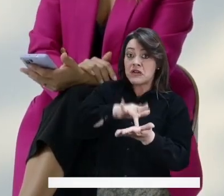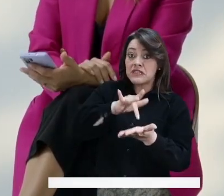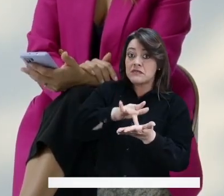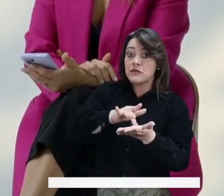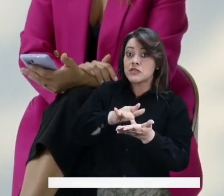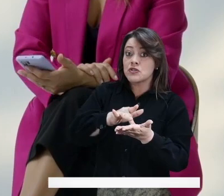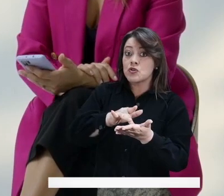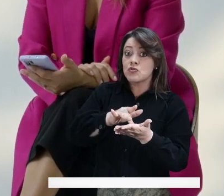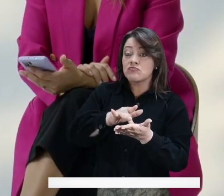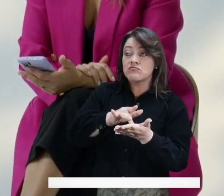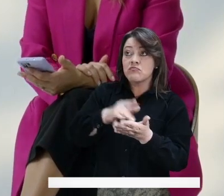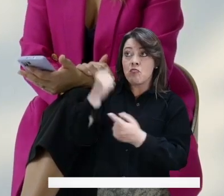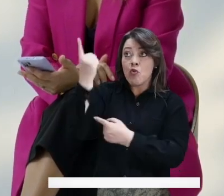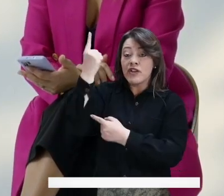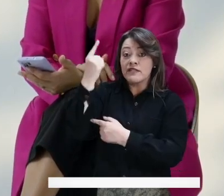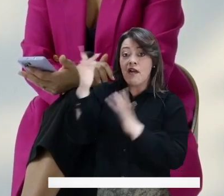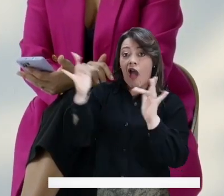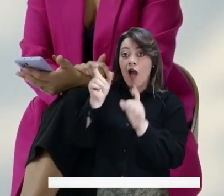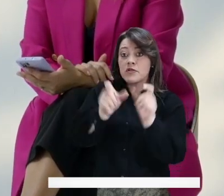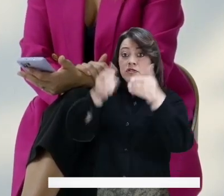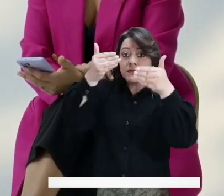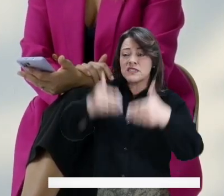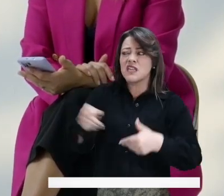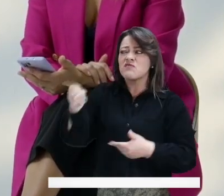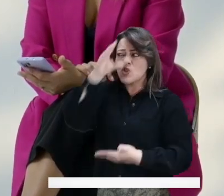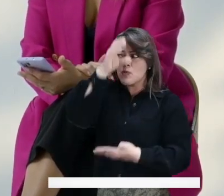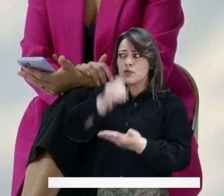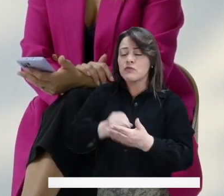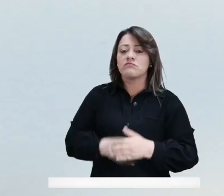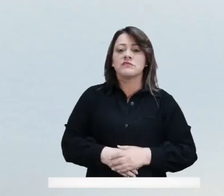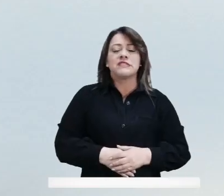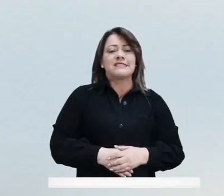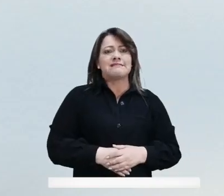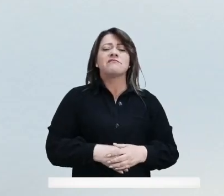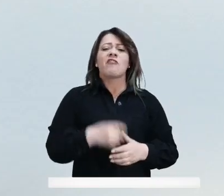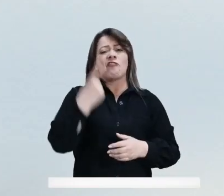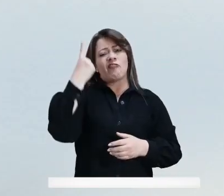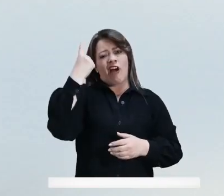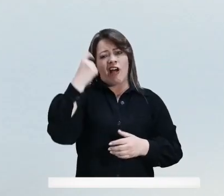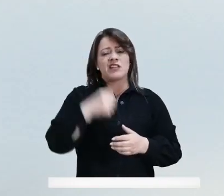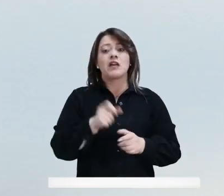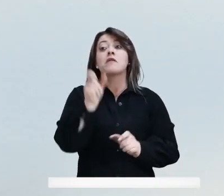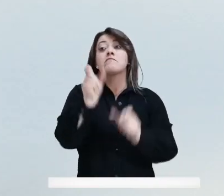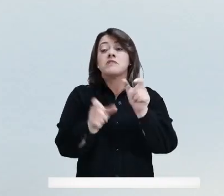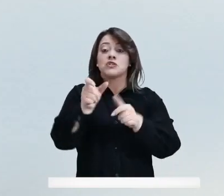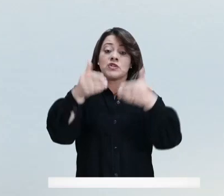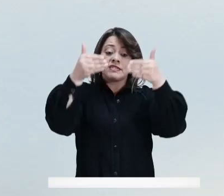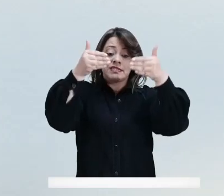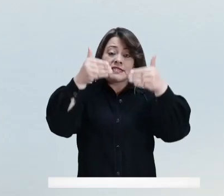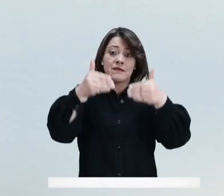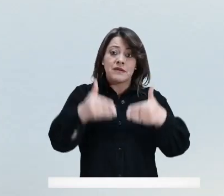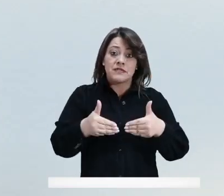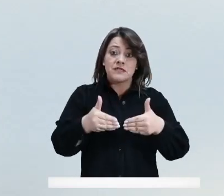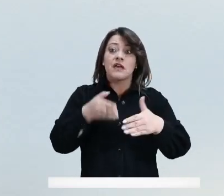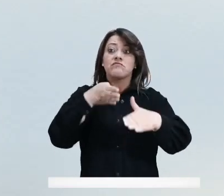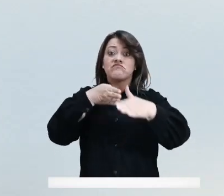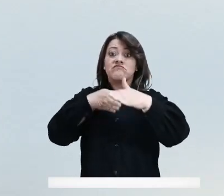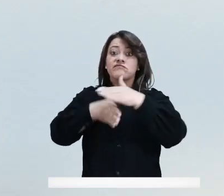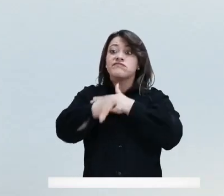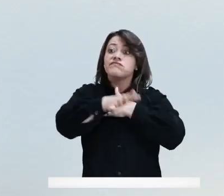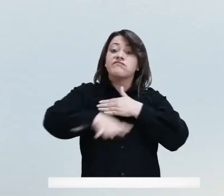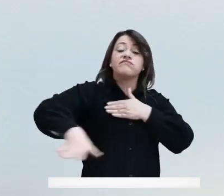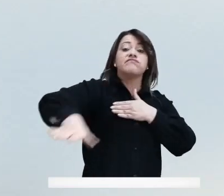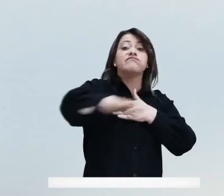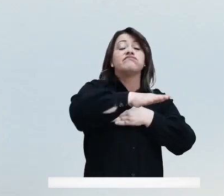en la participación política para las personas con discapacidad? Falta, es muy difícil para las personas con discapacidad poder acceder a espacios